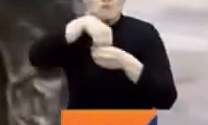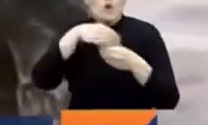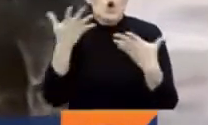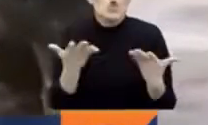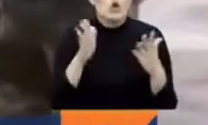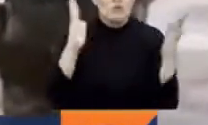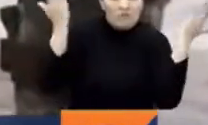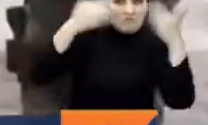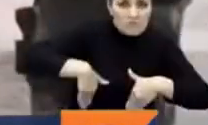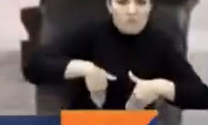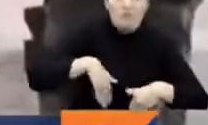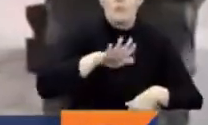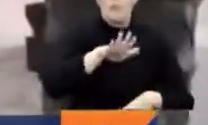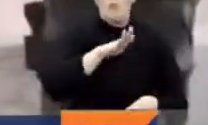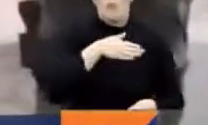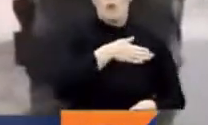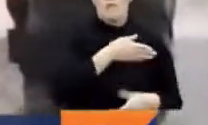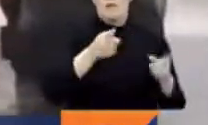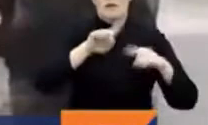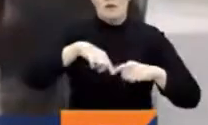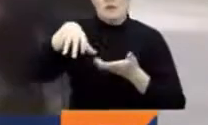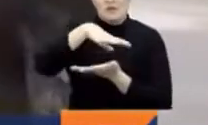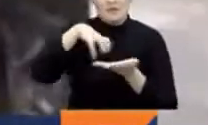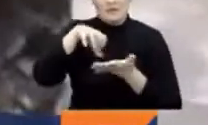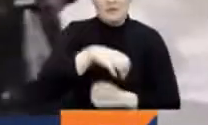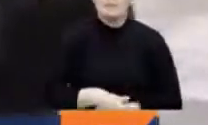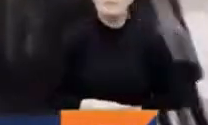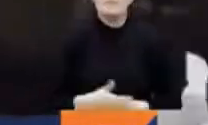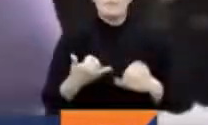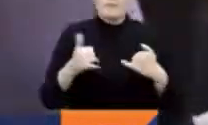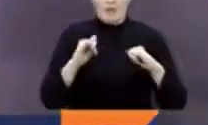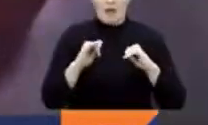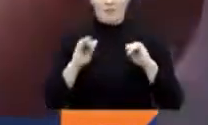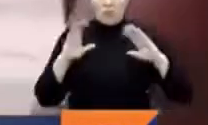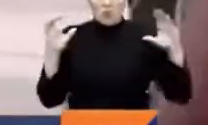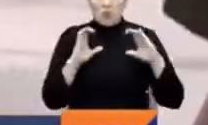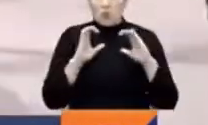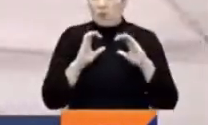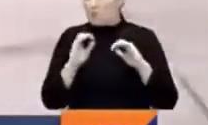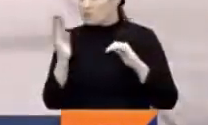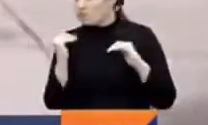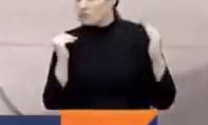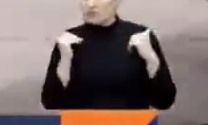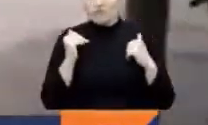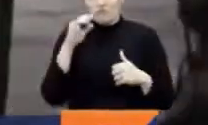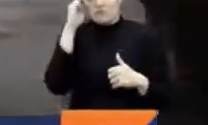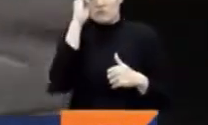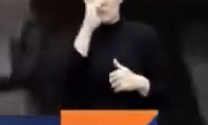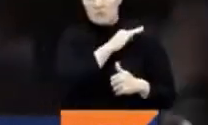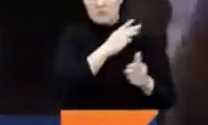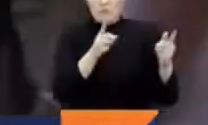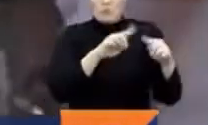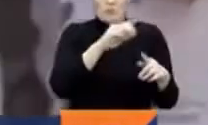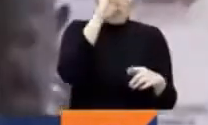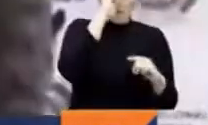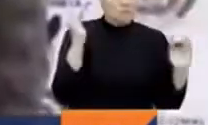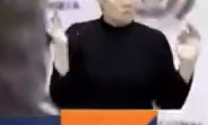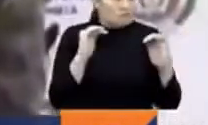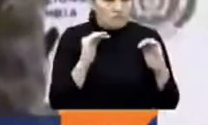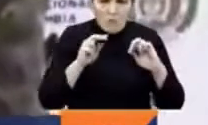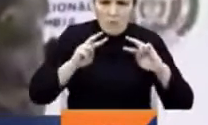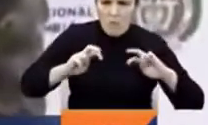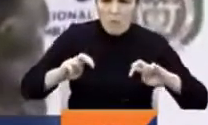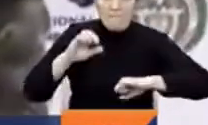Una operación que pretendía capturar varios integrantes del Clan del Golfo convocó a hombres del ejército y de la policía. Los resultados de la